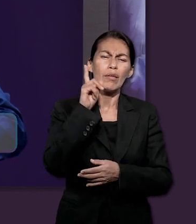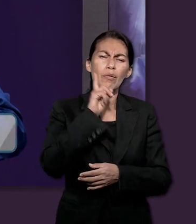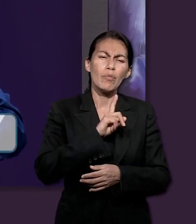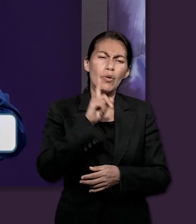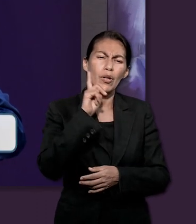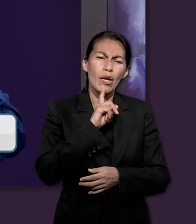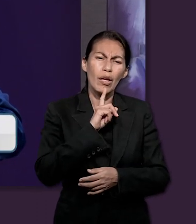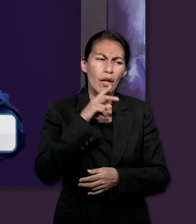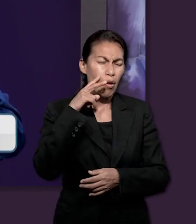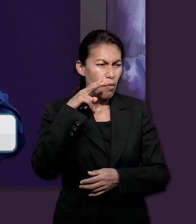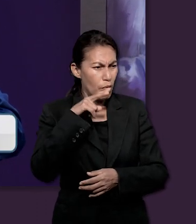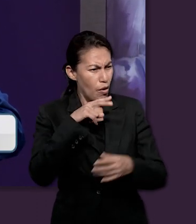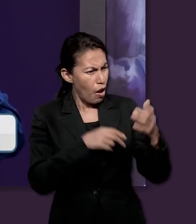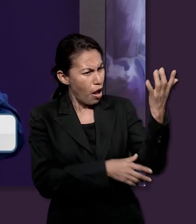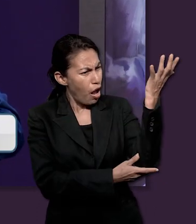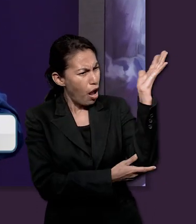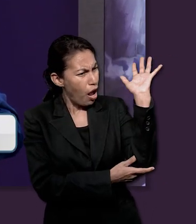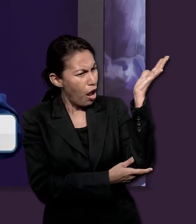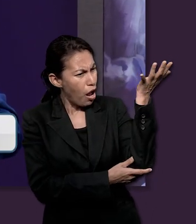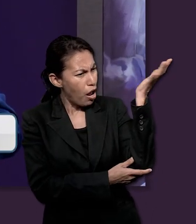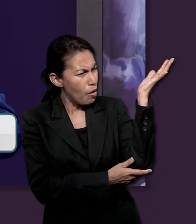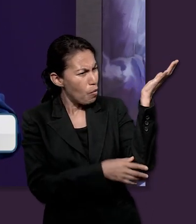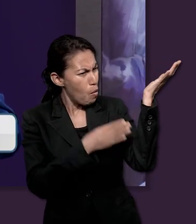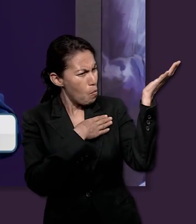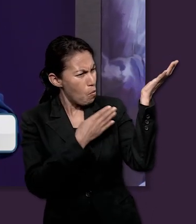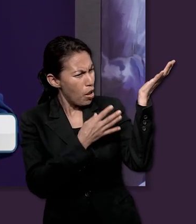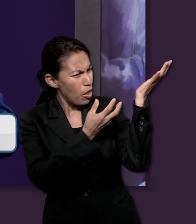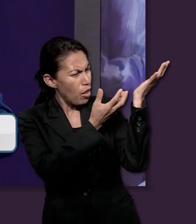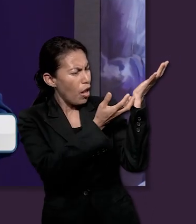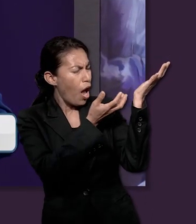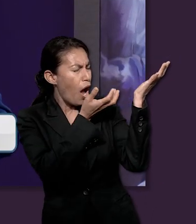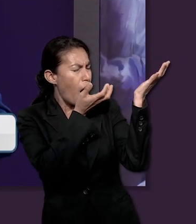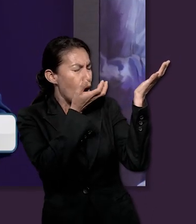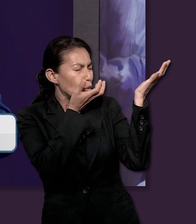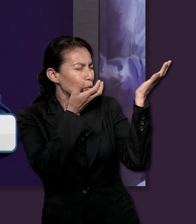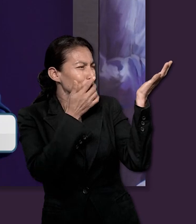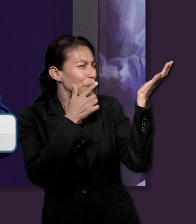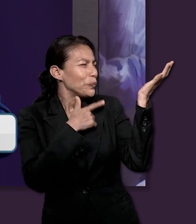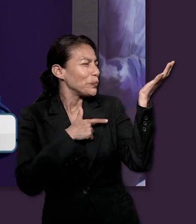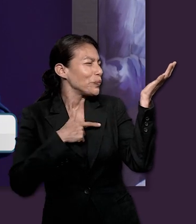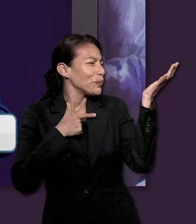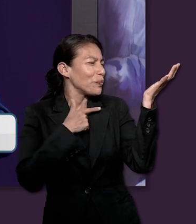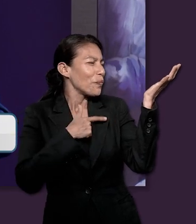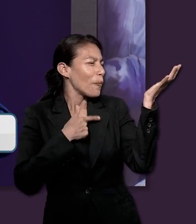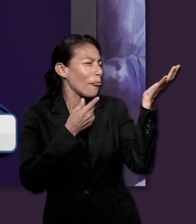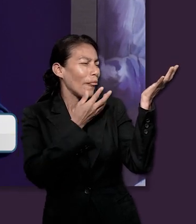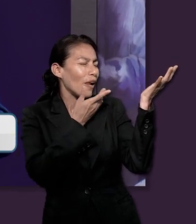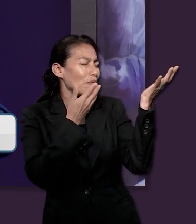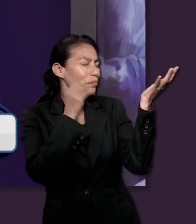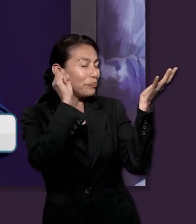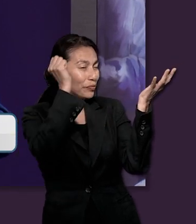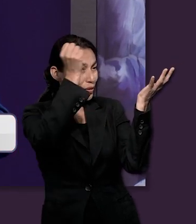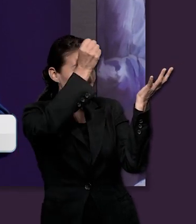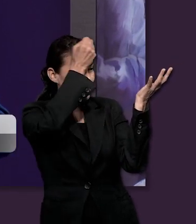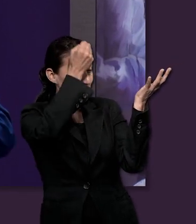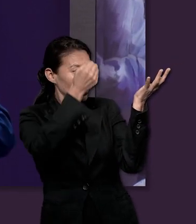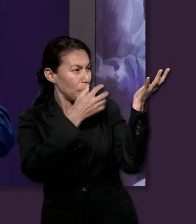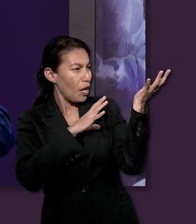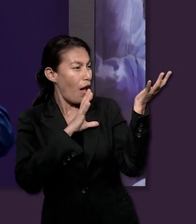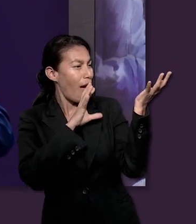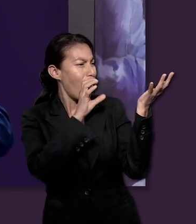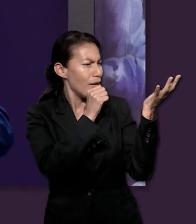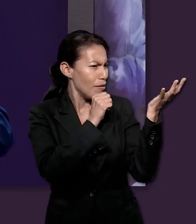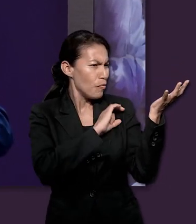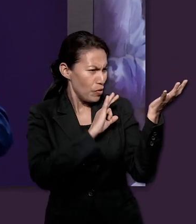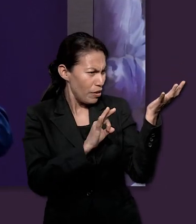mujer vio que el árbol era bueno para comer, agradable a los ojos y codiciable para alcanzar sabiduría, tomó